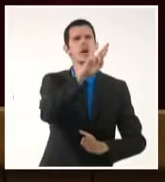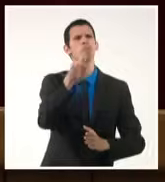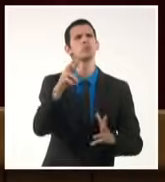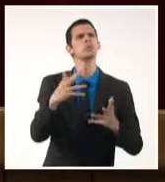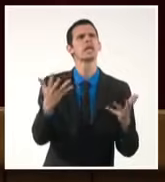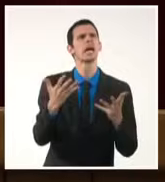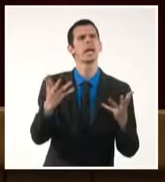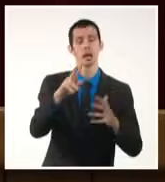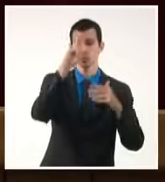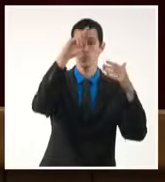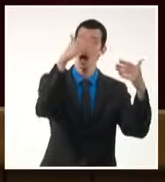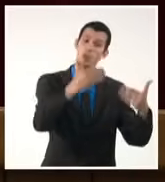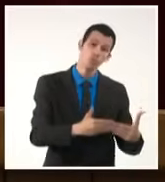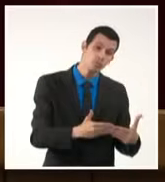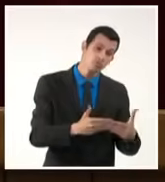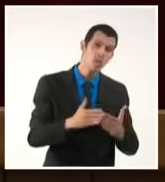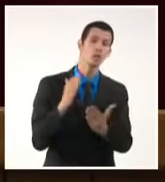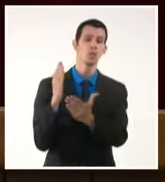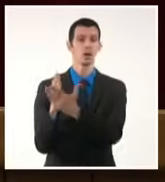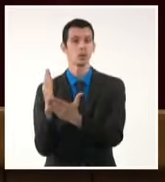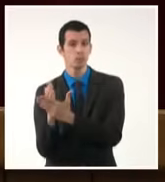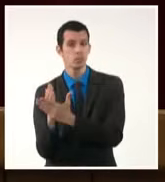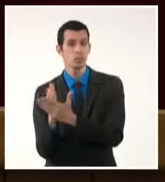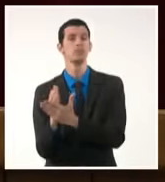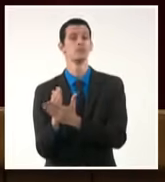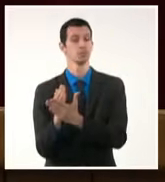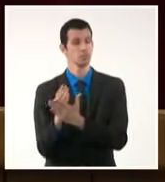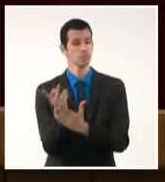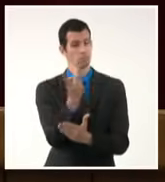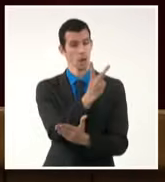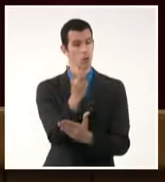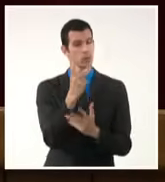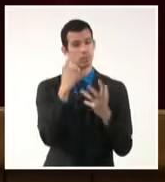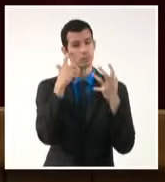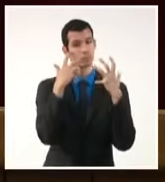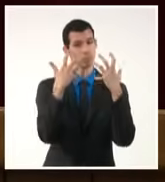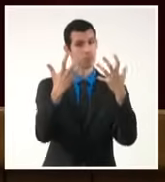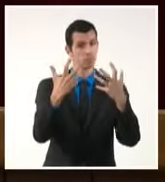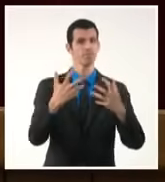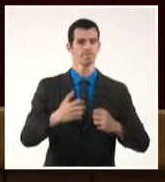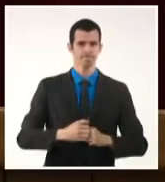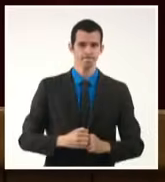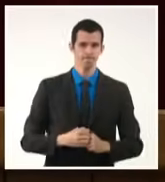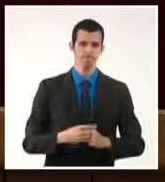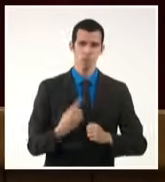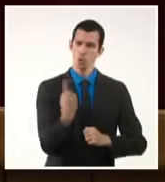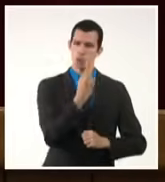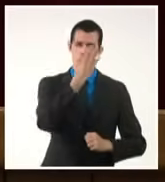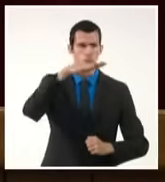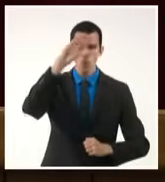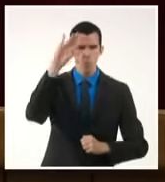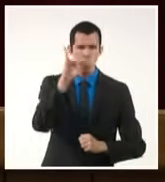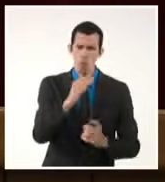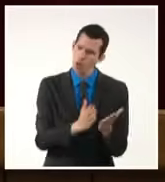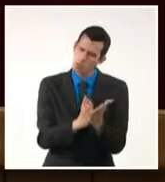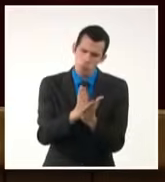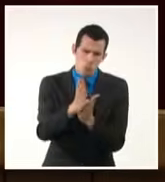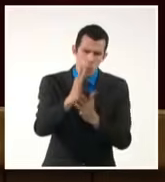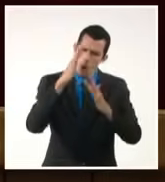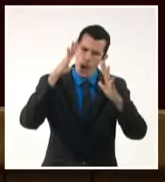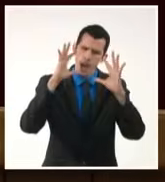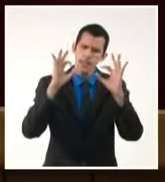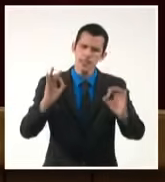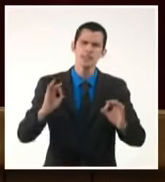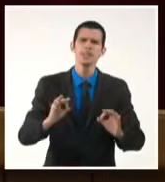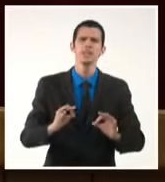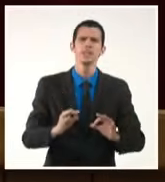inmensa, fundamental, básica, sobre la que levantamos contra viento y marea el ideal de una nación que